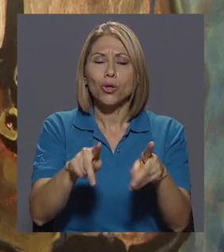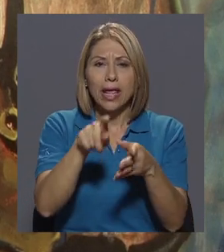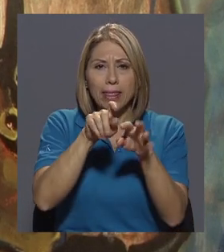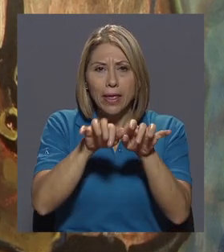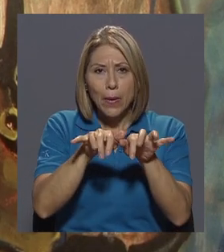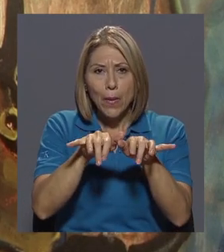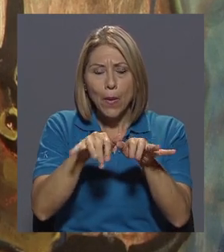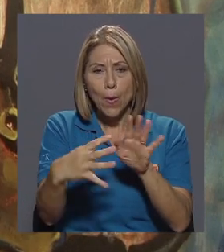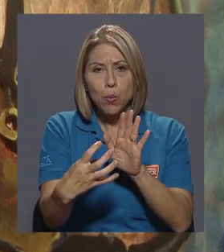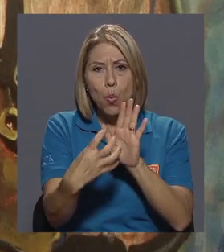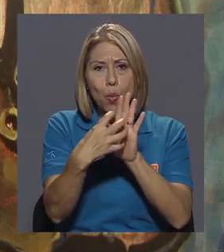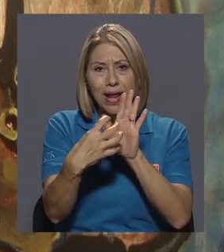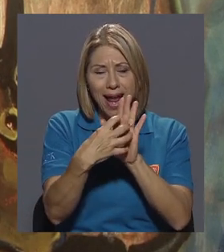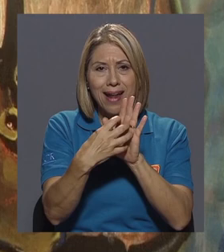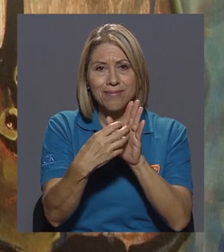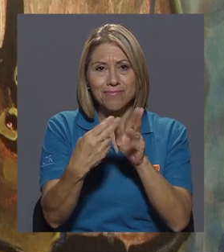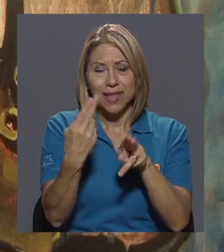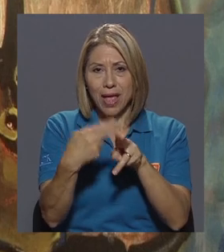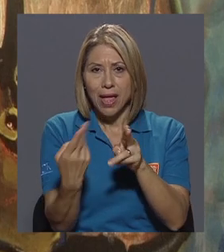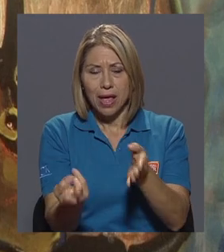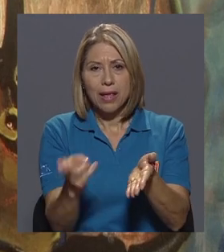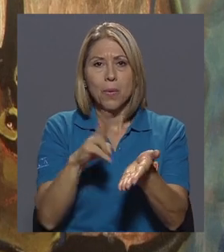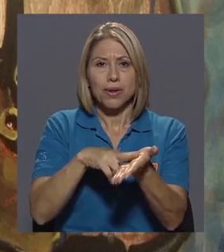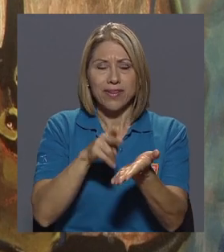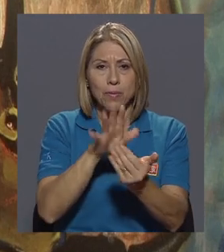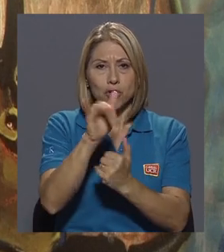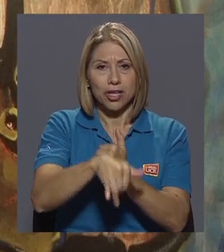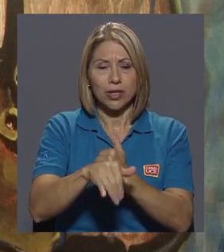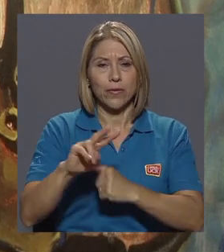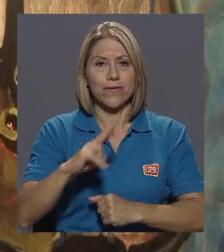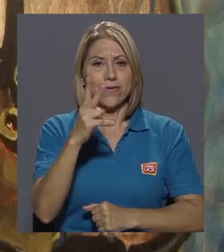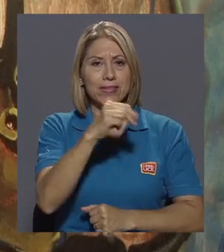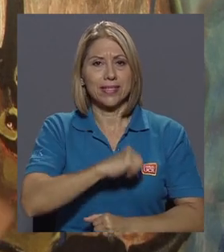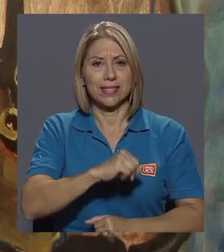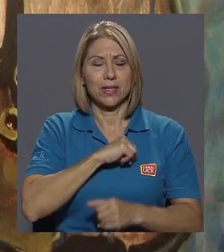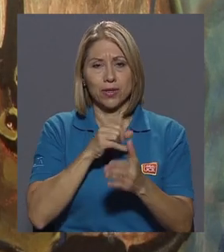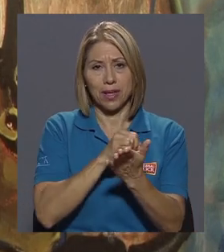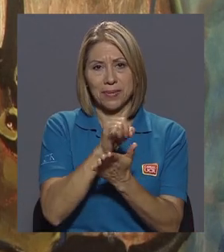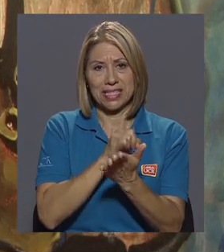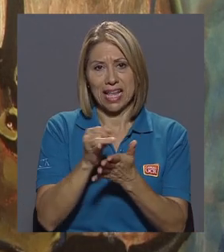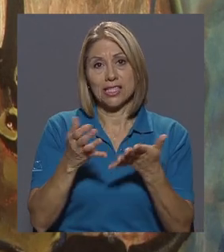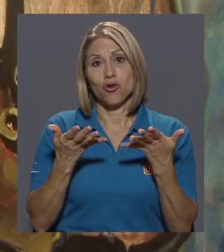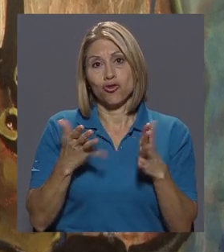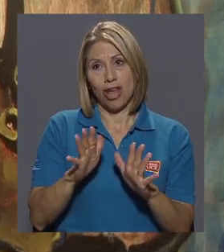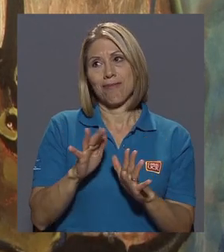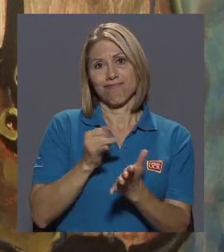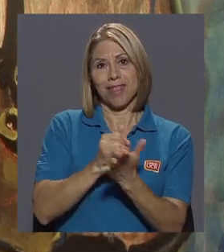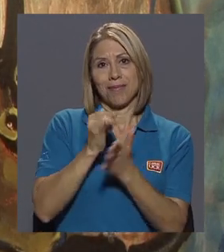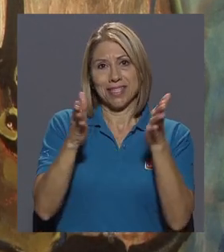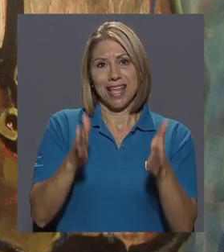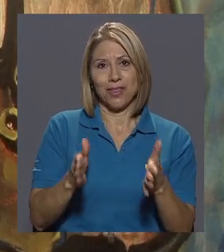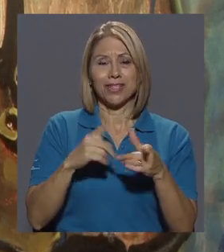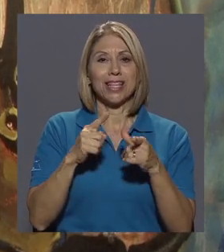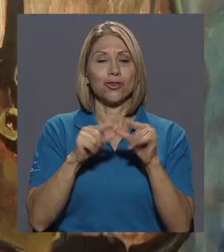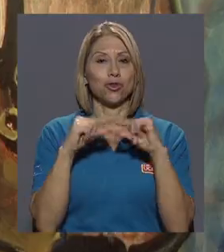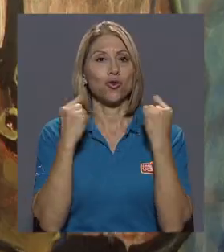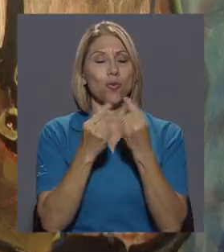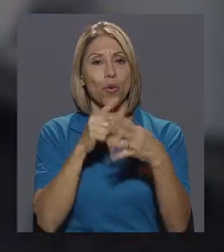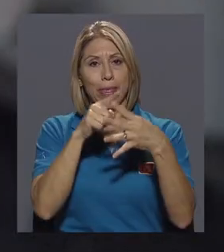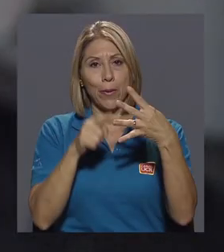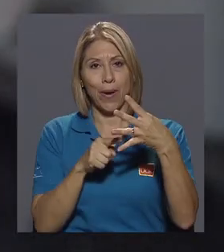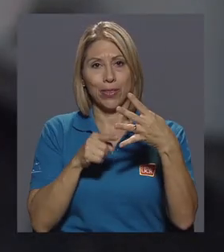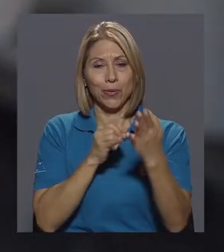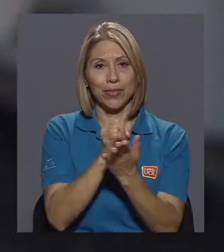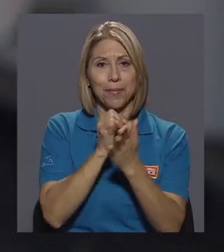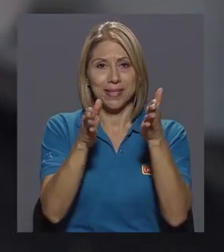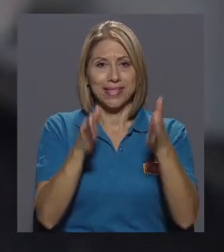publicar, de inscribir el proyecto en la Vicerrectoría de Investigación y ahora como investigadores. Entonces somos un grupo de 4